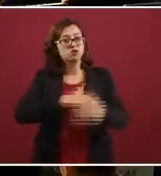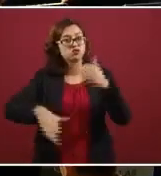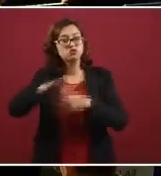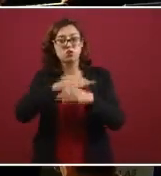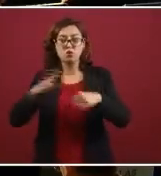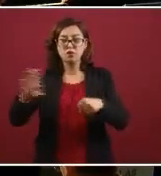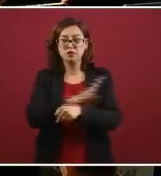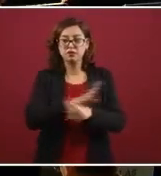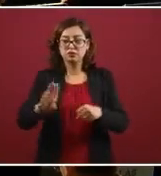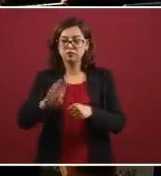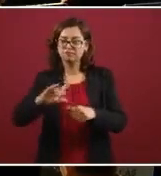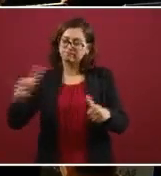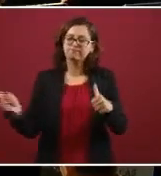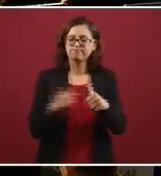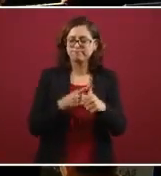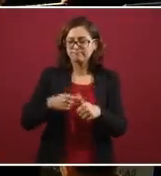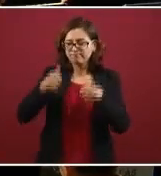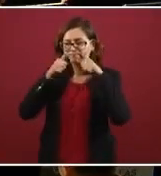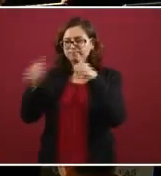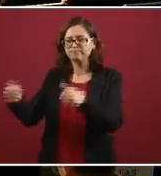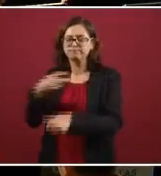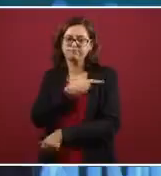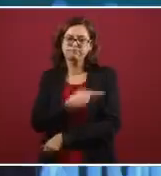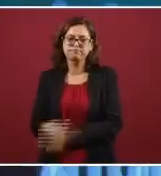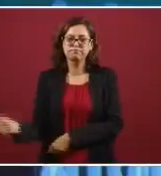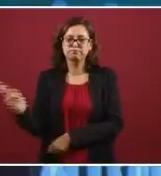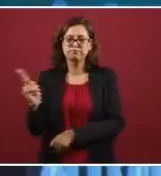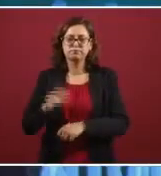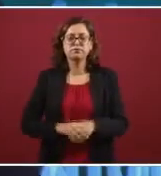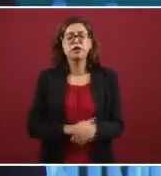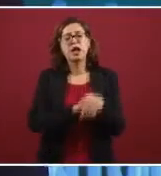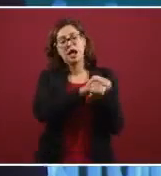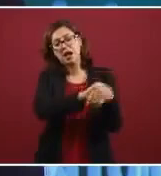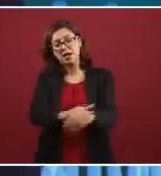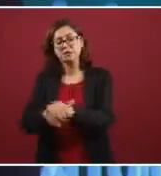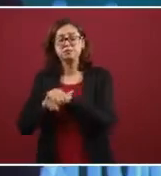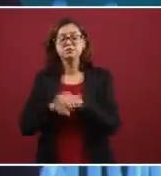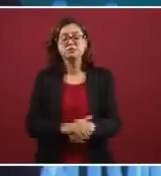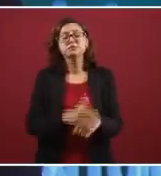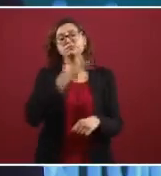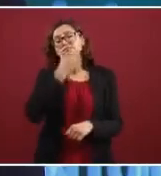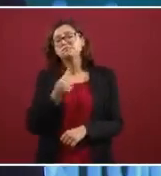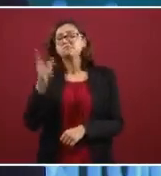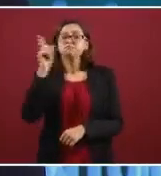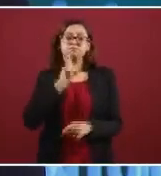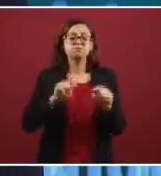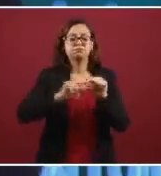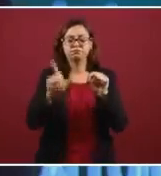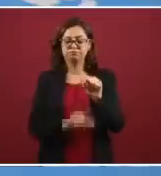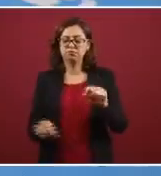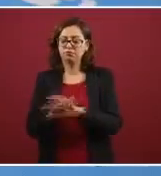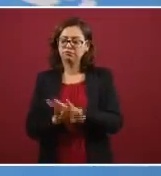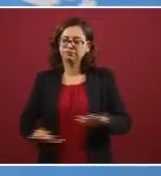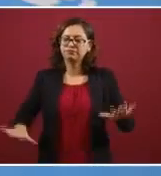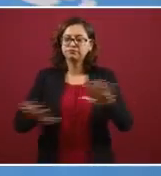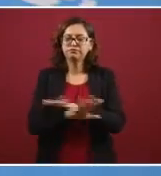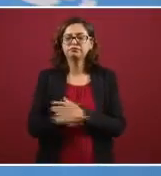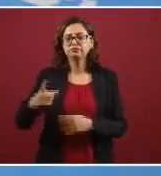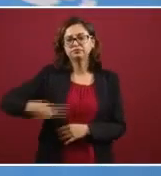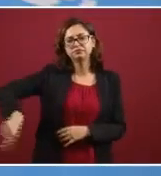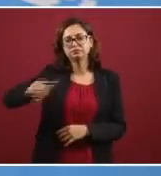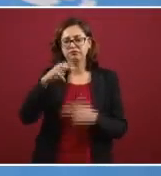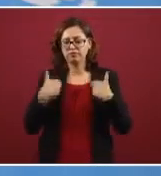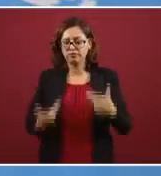pobres. Amigos y amigas, México cambió con voluntad humanista que empeña creatividad,